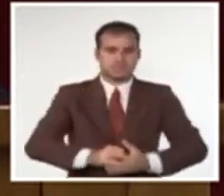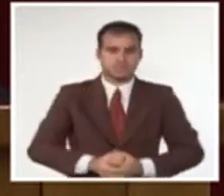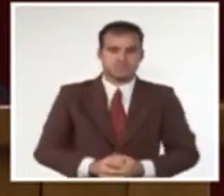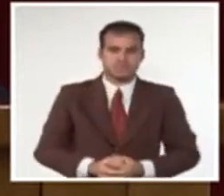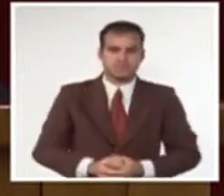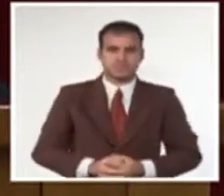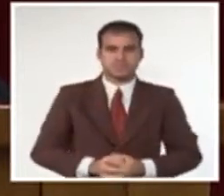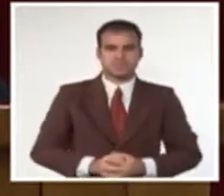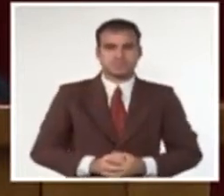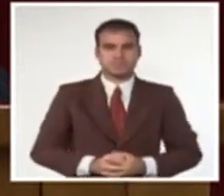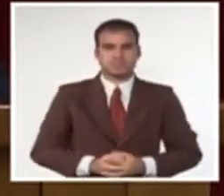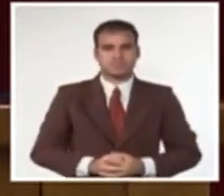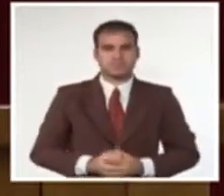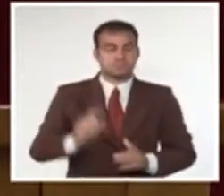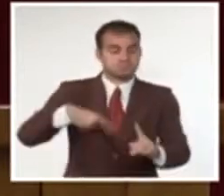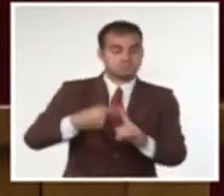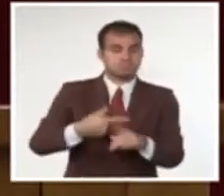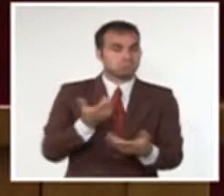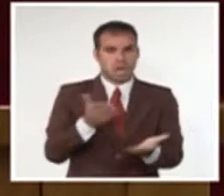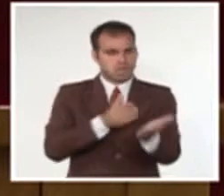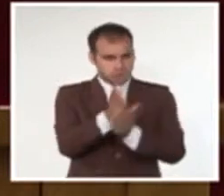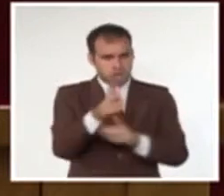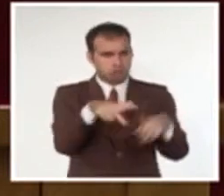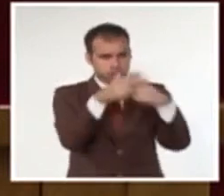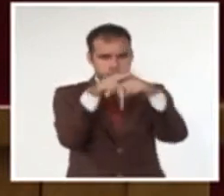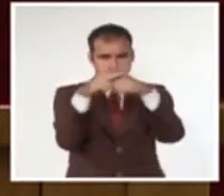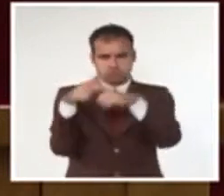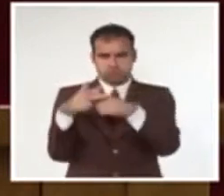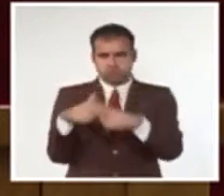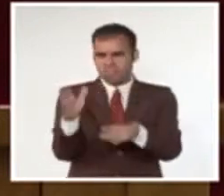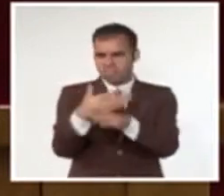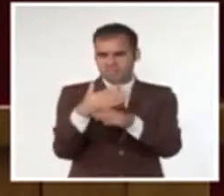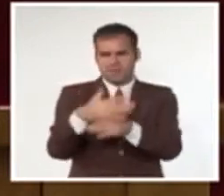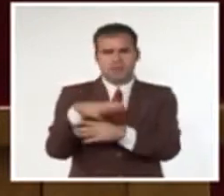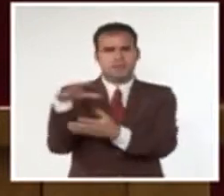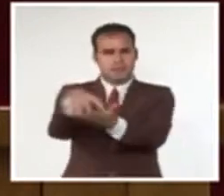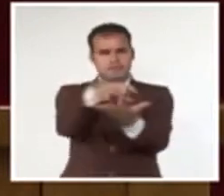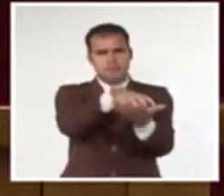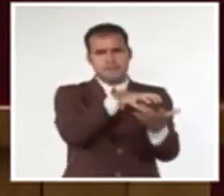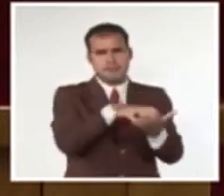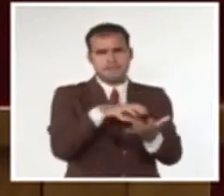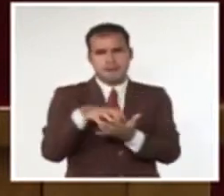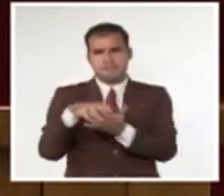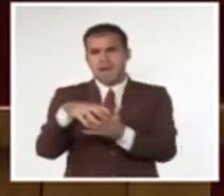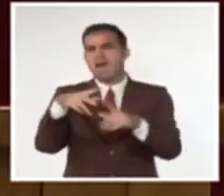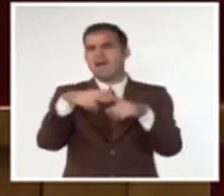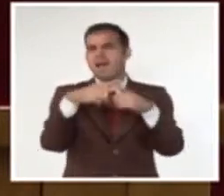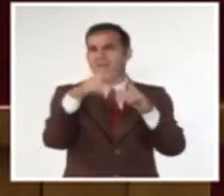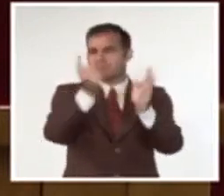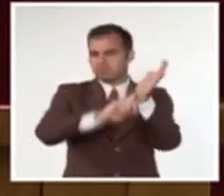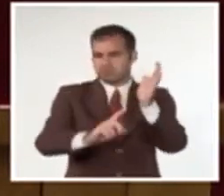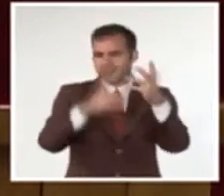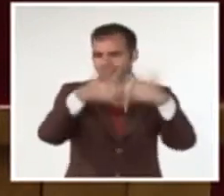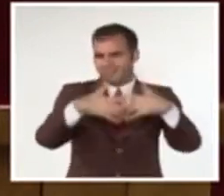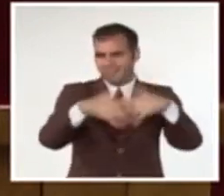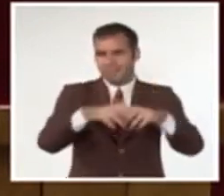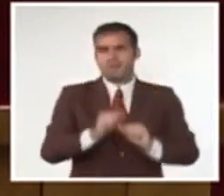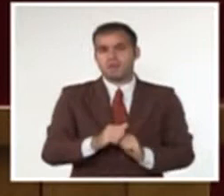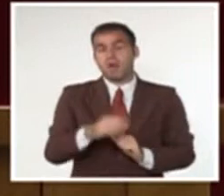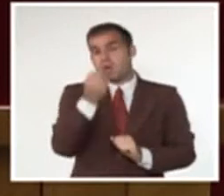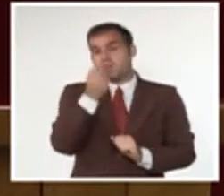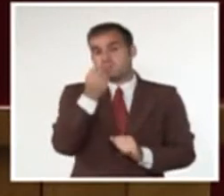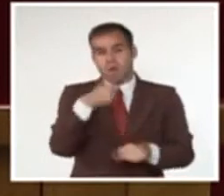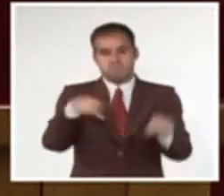Adicionalmente, continúa la ejecución de mantenimientos en las centrales termoeléctricas como parte del proceso de recuperación de la disponibilidad